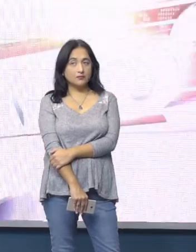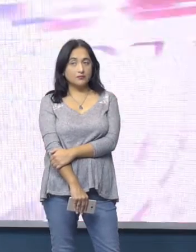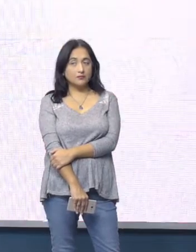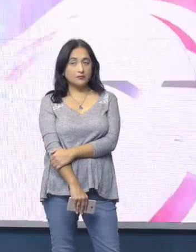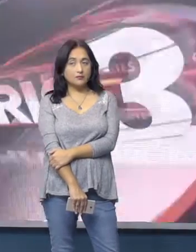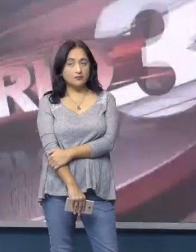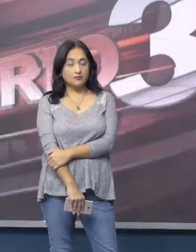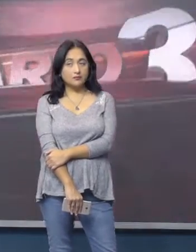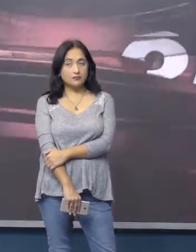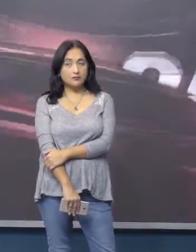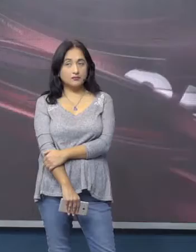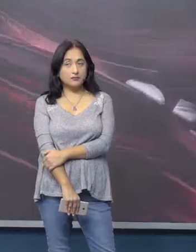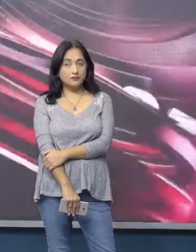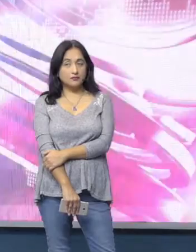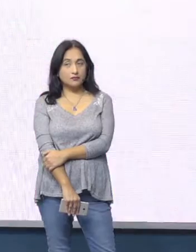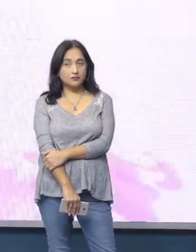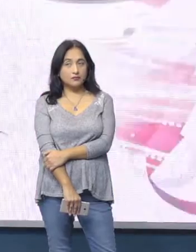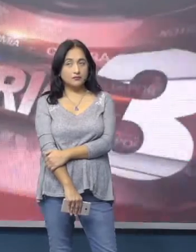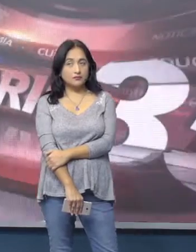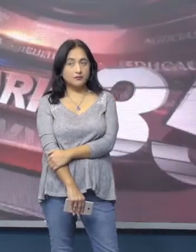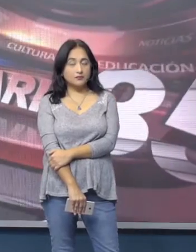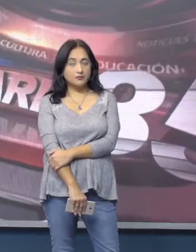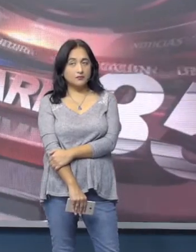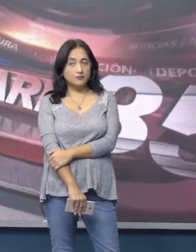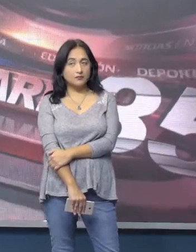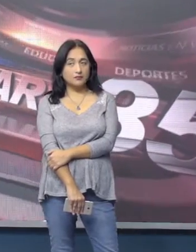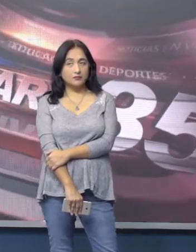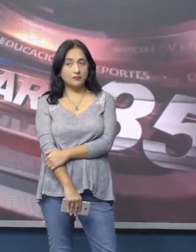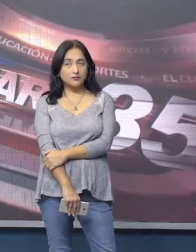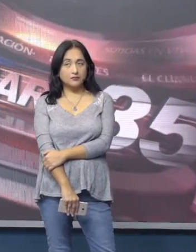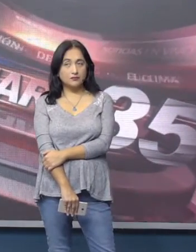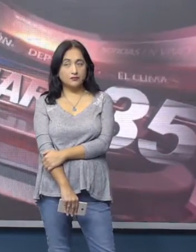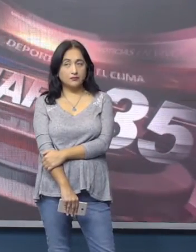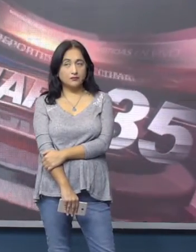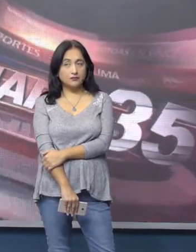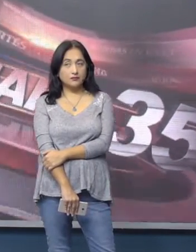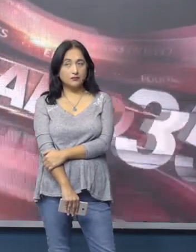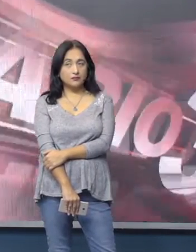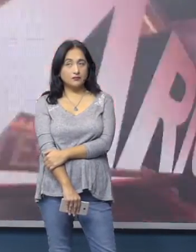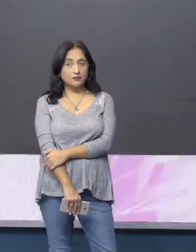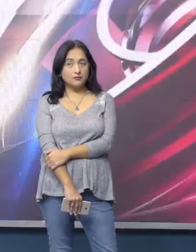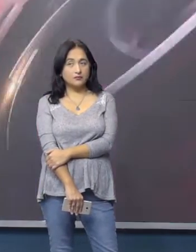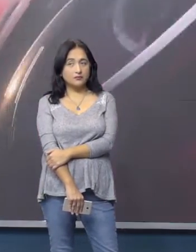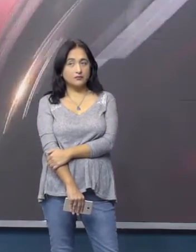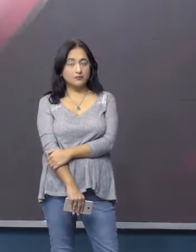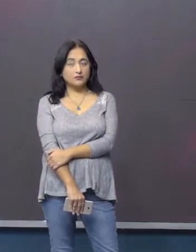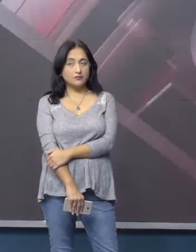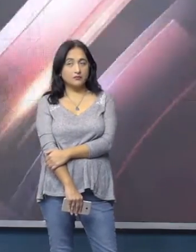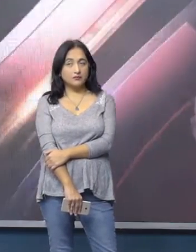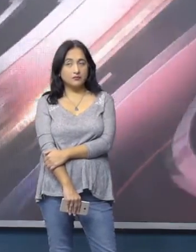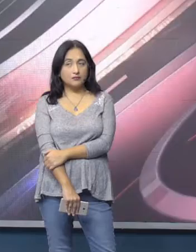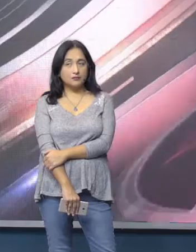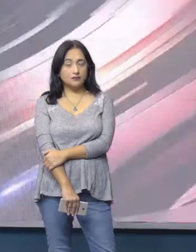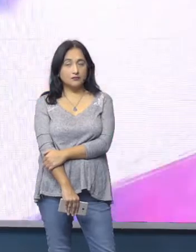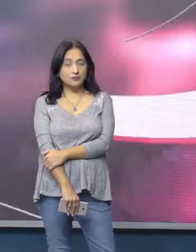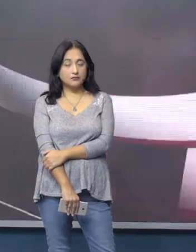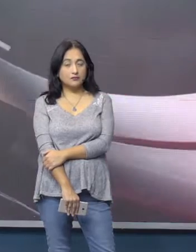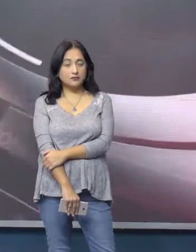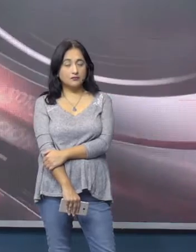fundamentalmente ya conocen todos los directivos de las escuelas primarias y secundarias, de cómo se va a